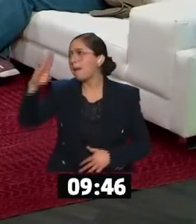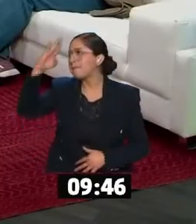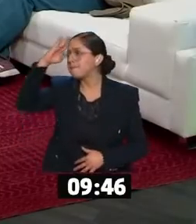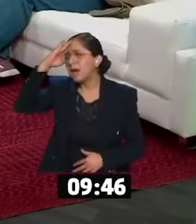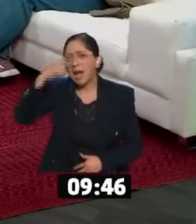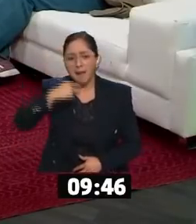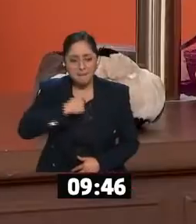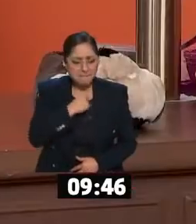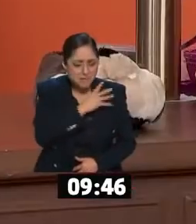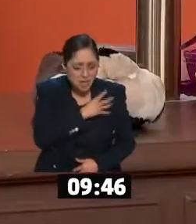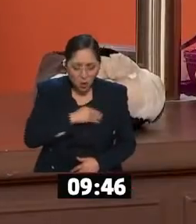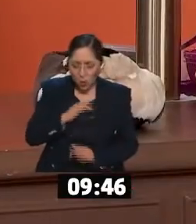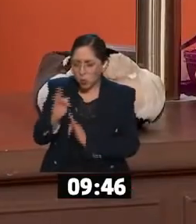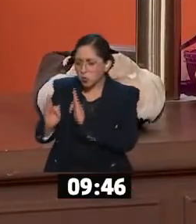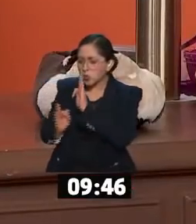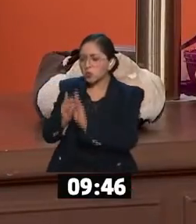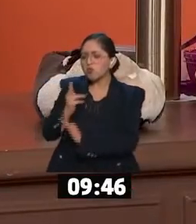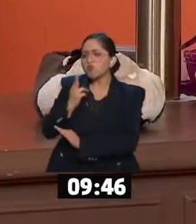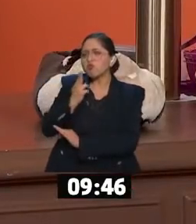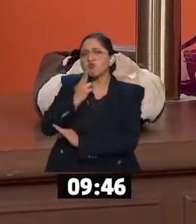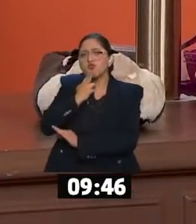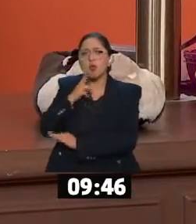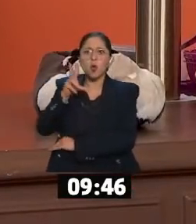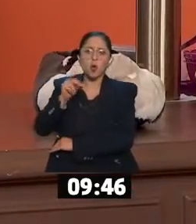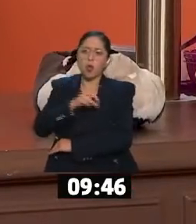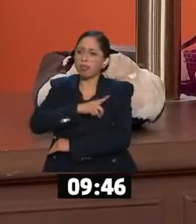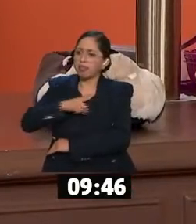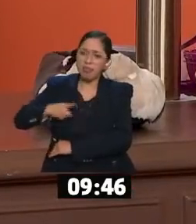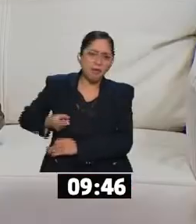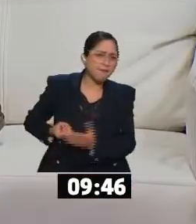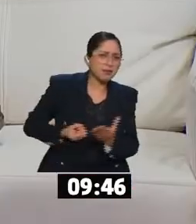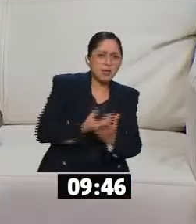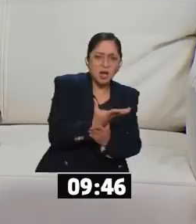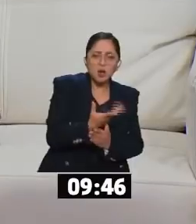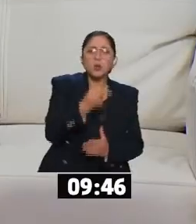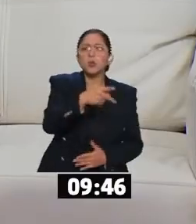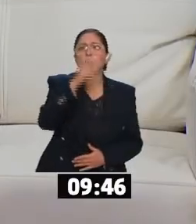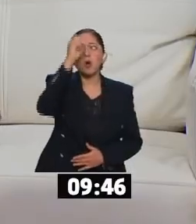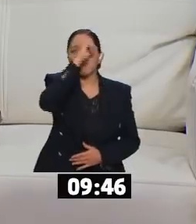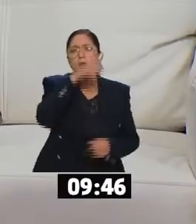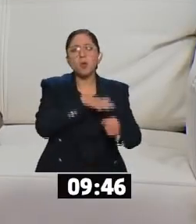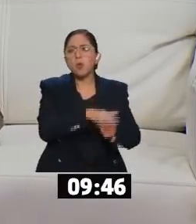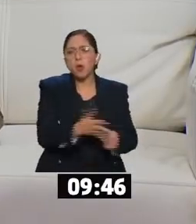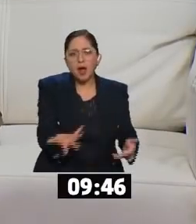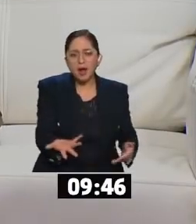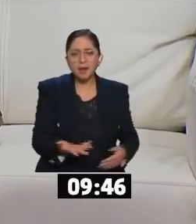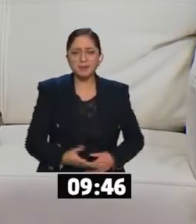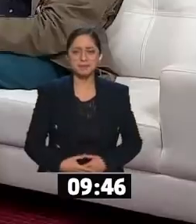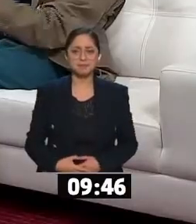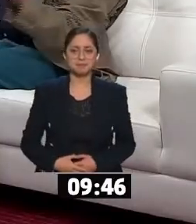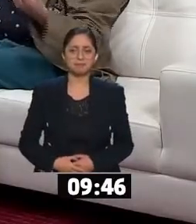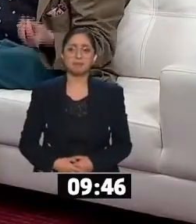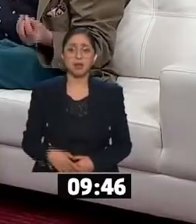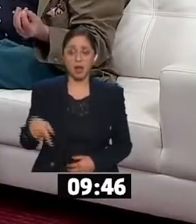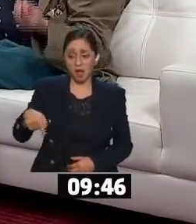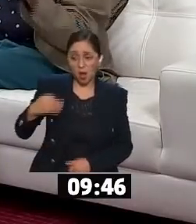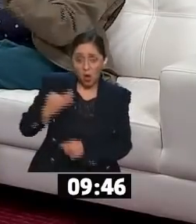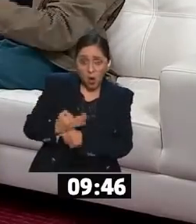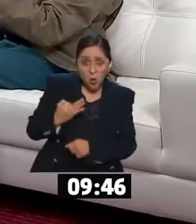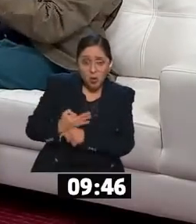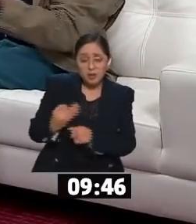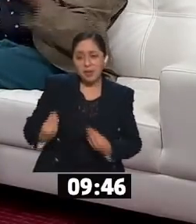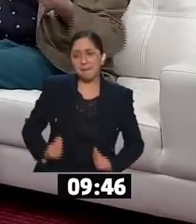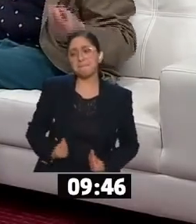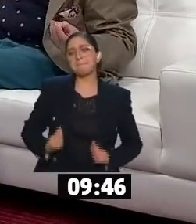no salga? ¿Qué les compartirías tú? Lamentablemente la vida es tomar riesgos. Claro. Así es. Y los efectos y